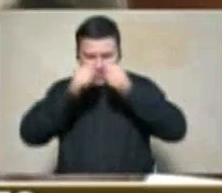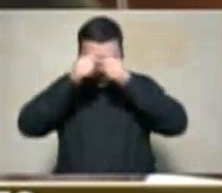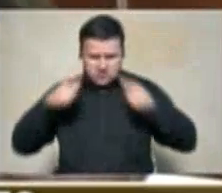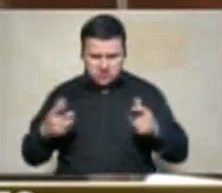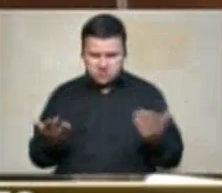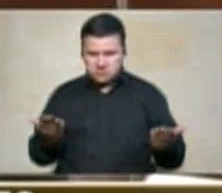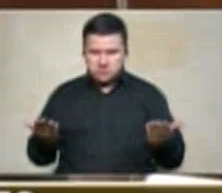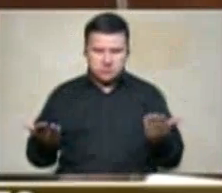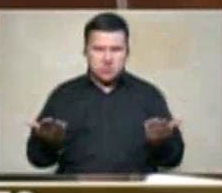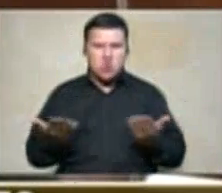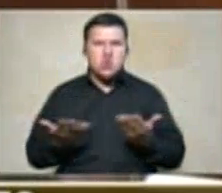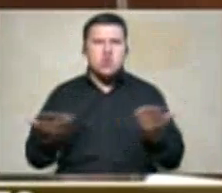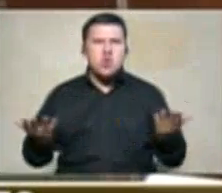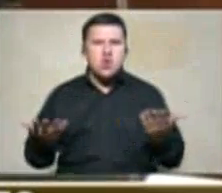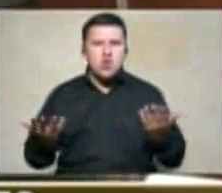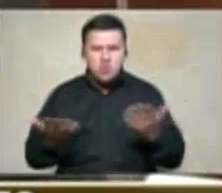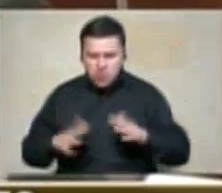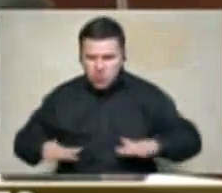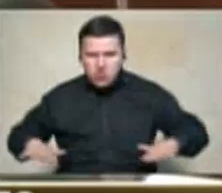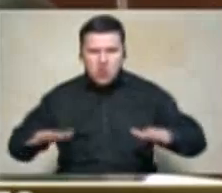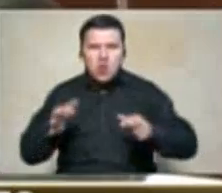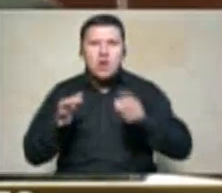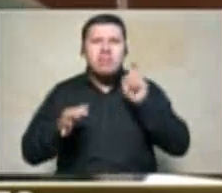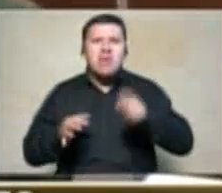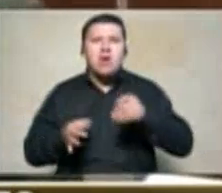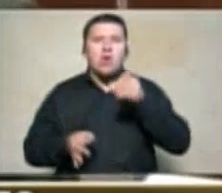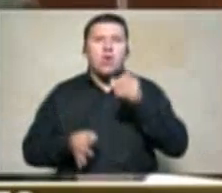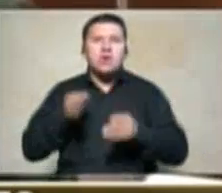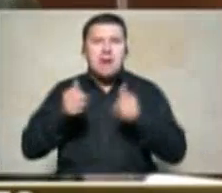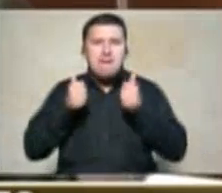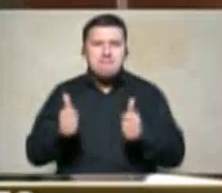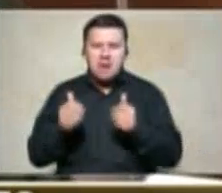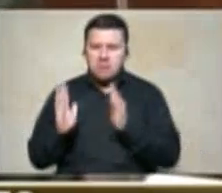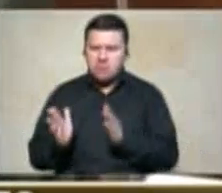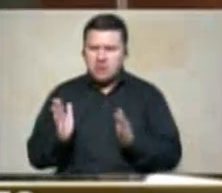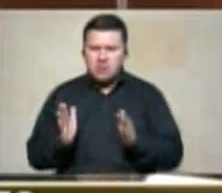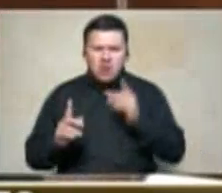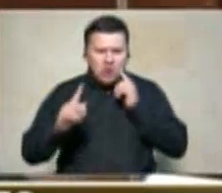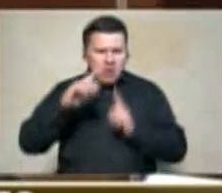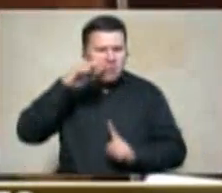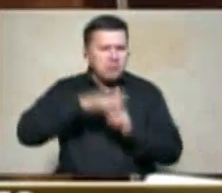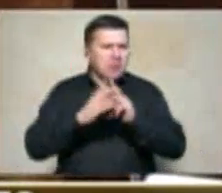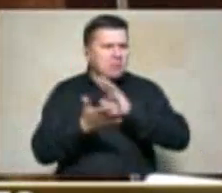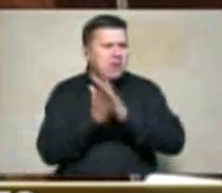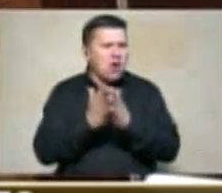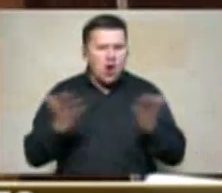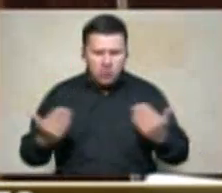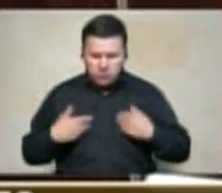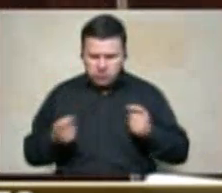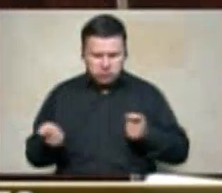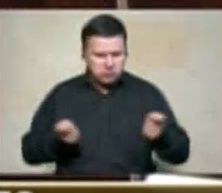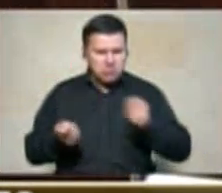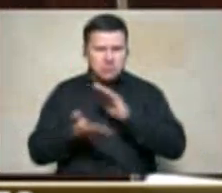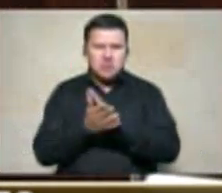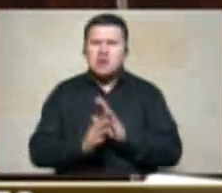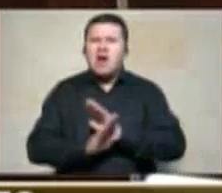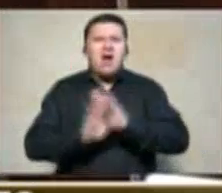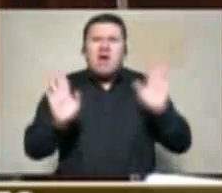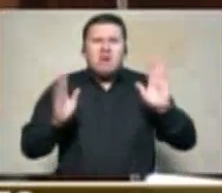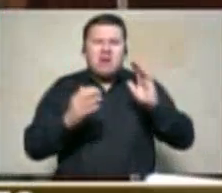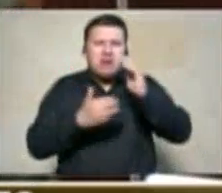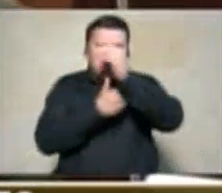y cómo se genera paz, porque ya no hay grupos armados que digan quién es el dueño leal de la